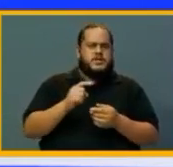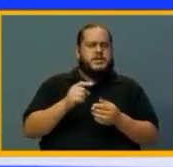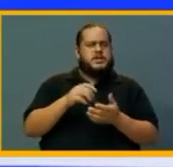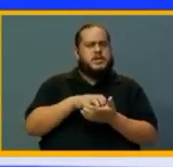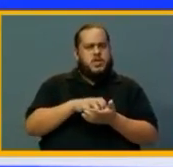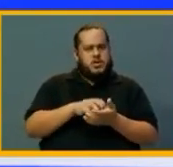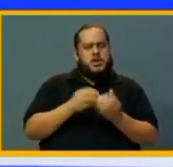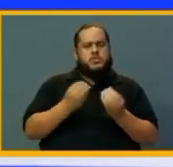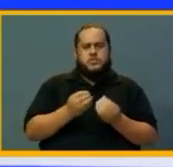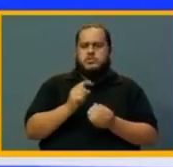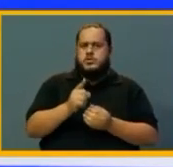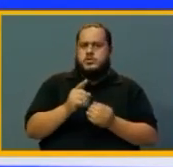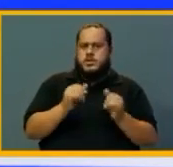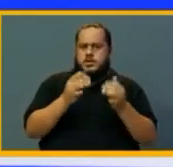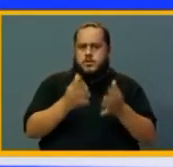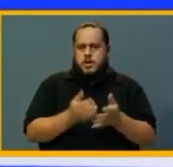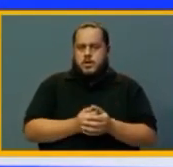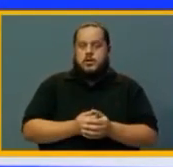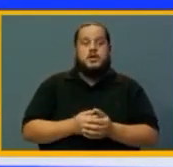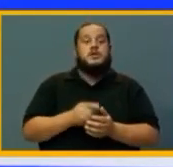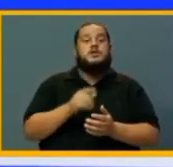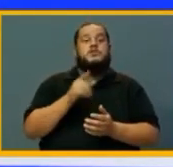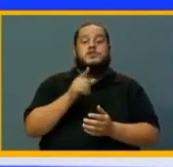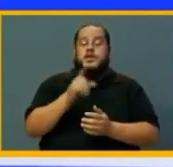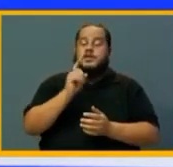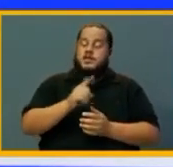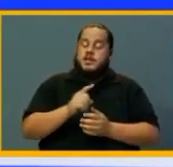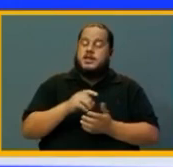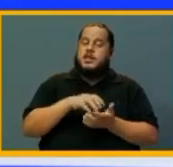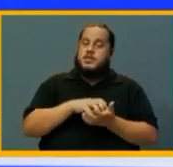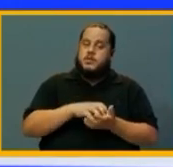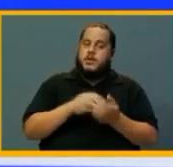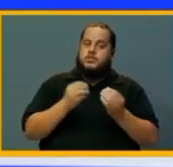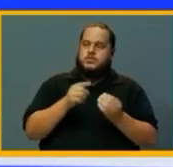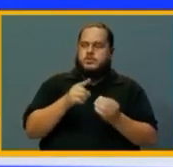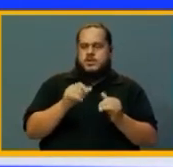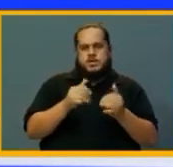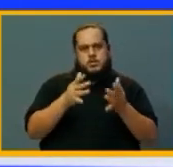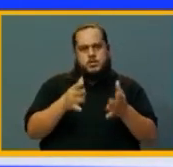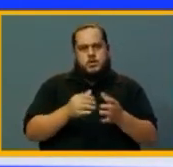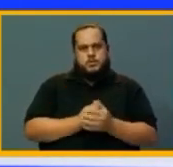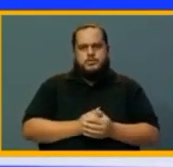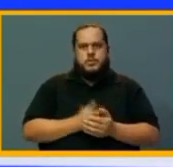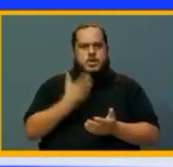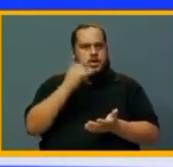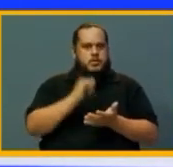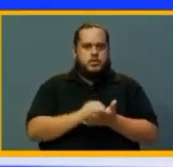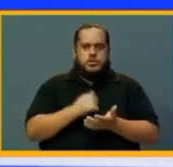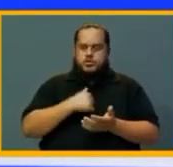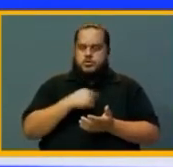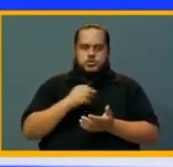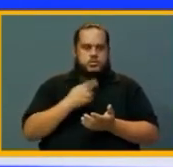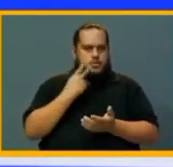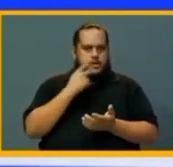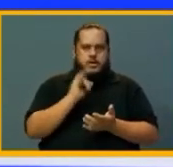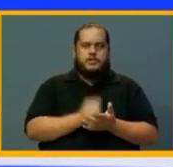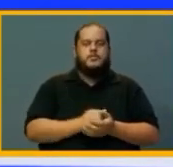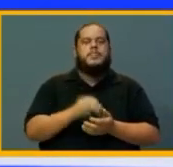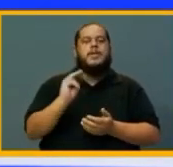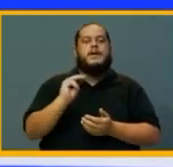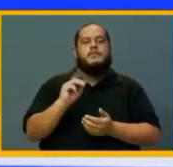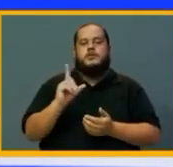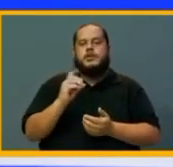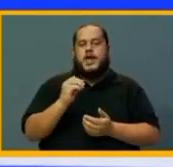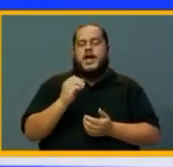Que te dice que juega en tres posiciones, tenés que dudar mucho de ese jugador. Hay otro... Y por eso yo no me trago a eso. O sea, Marvin Loría tiene su